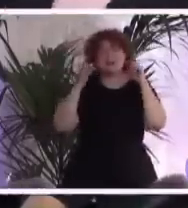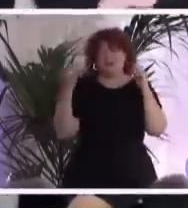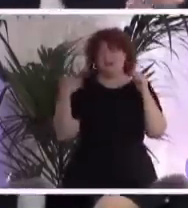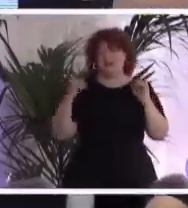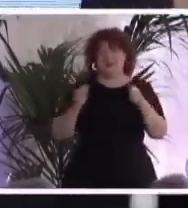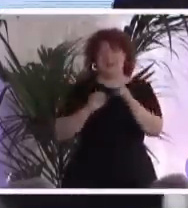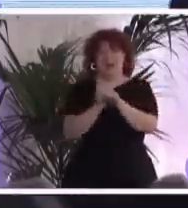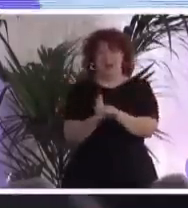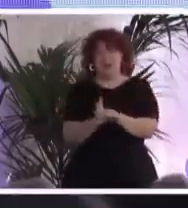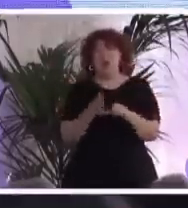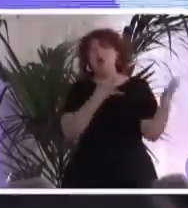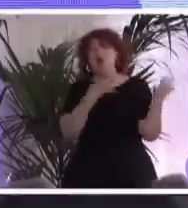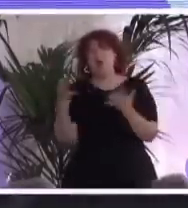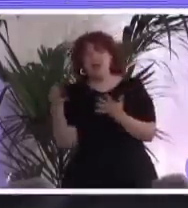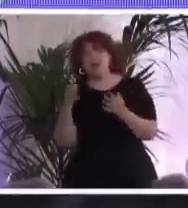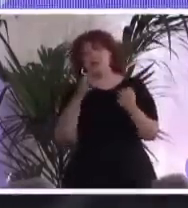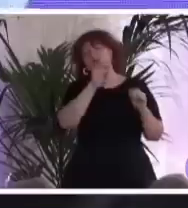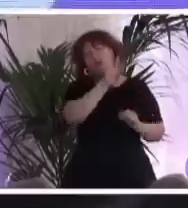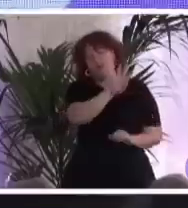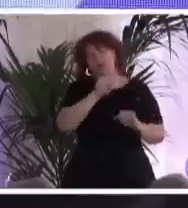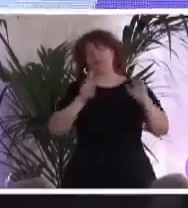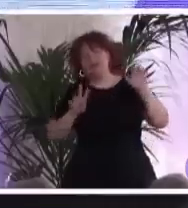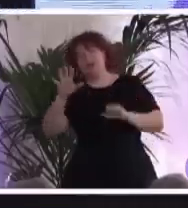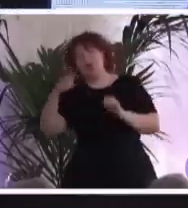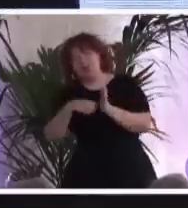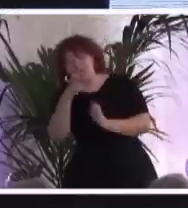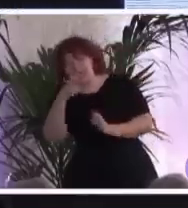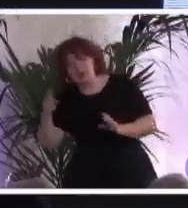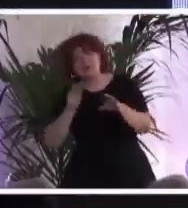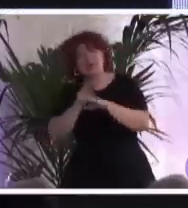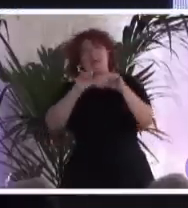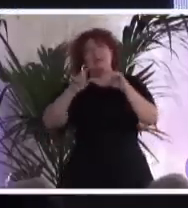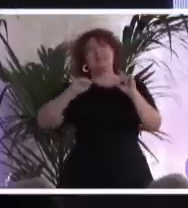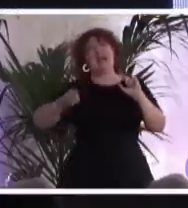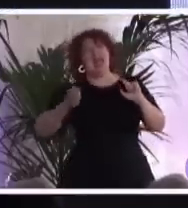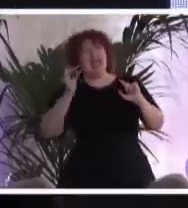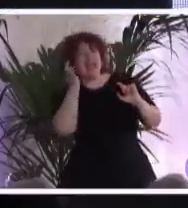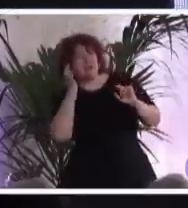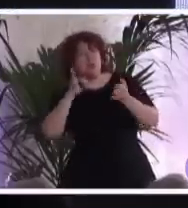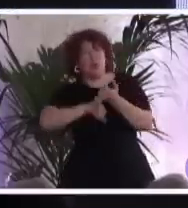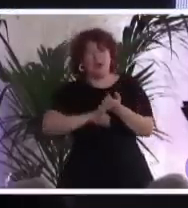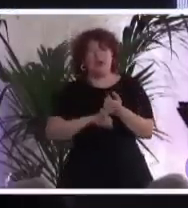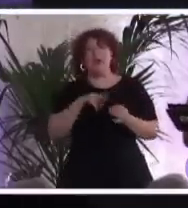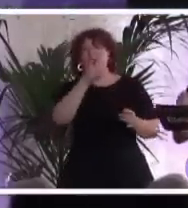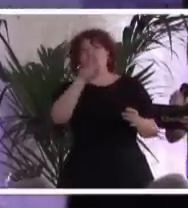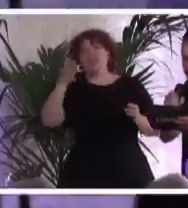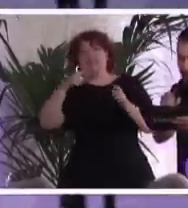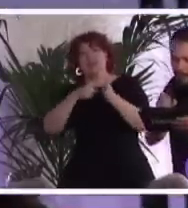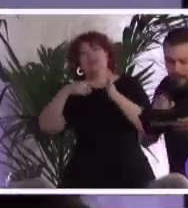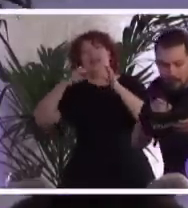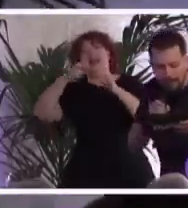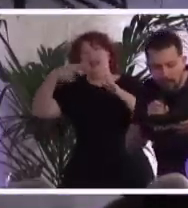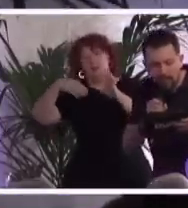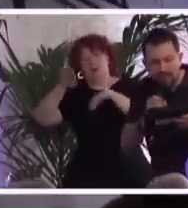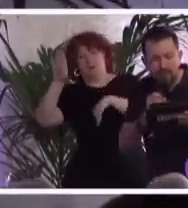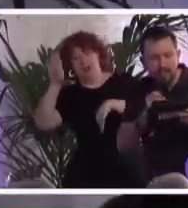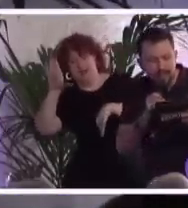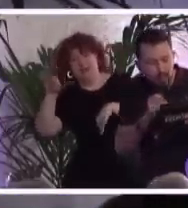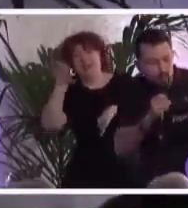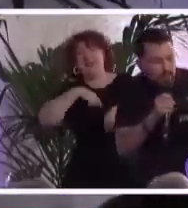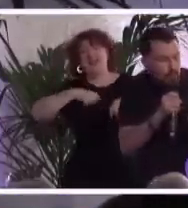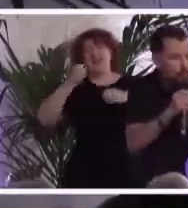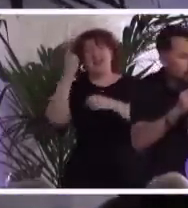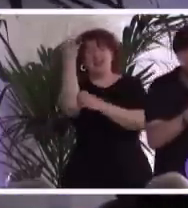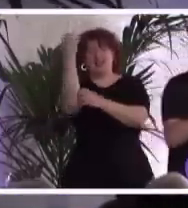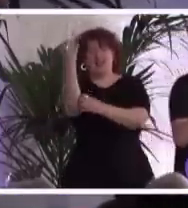primeros meses de la pandemia 925.000 euros para la empresa de su ex mujer casi 200.000 euros por iluminar pasos de